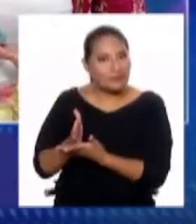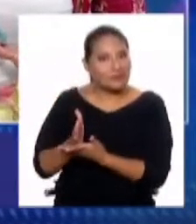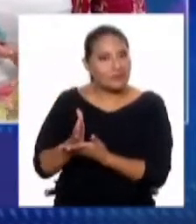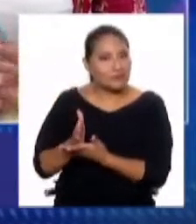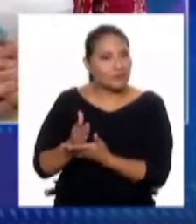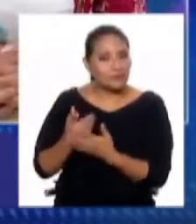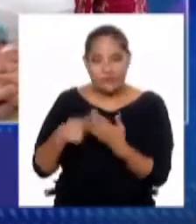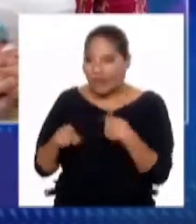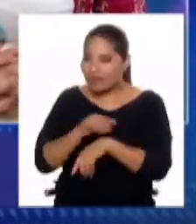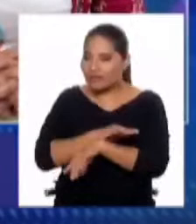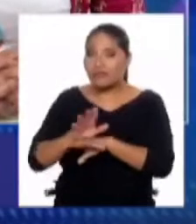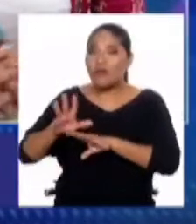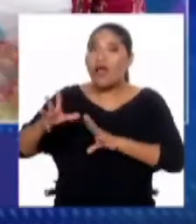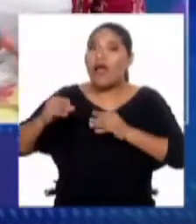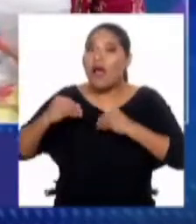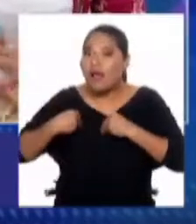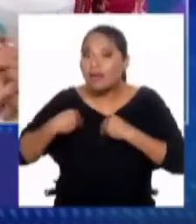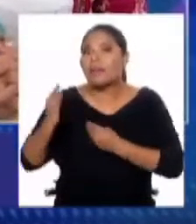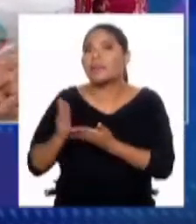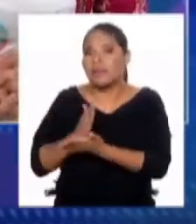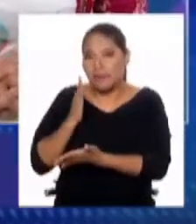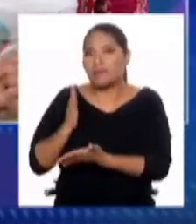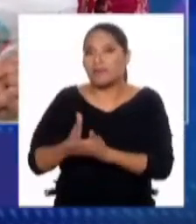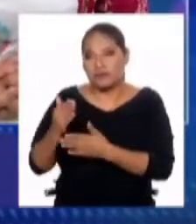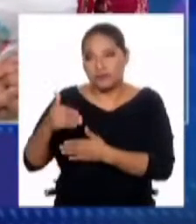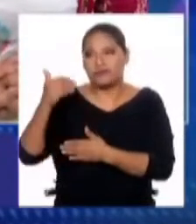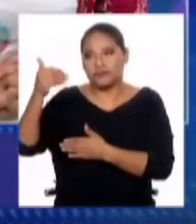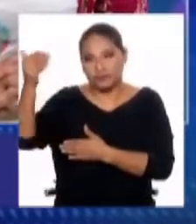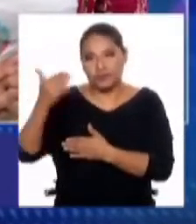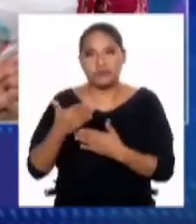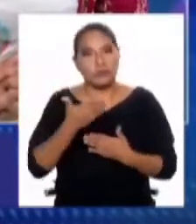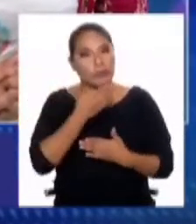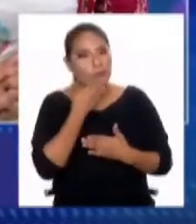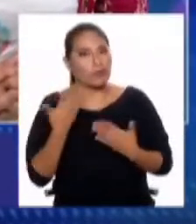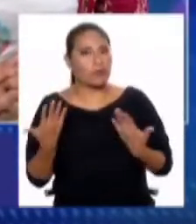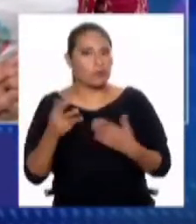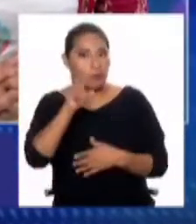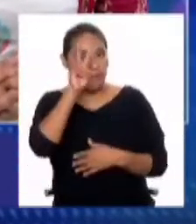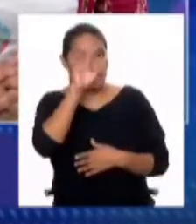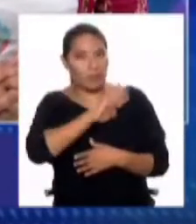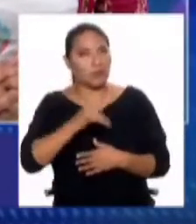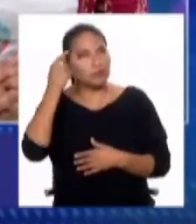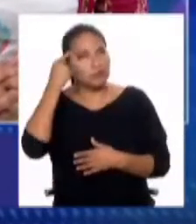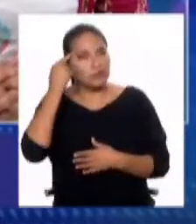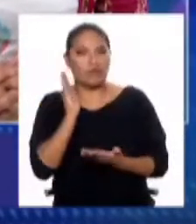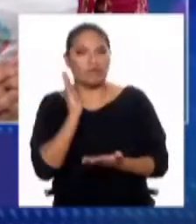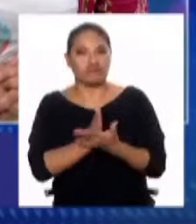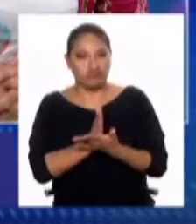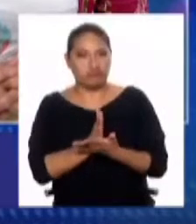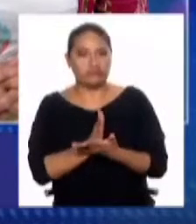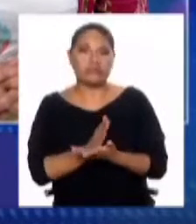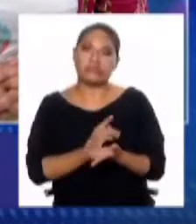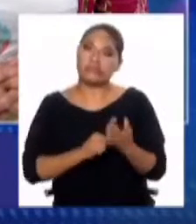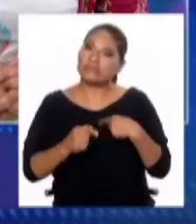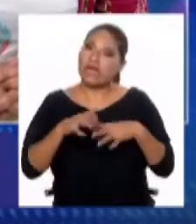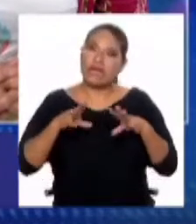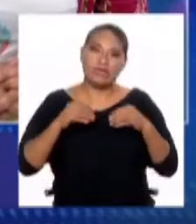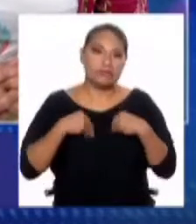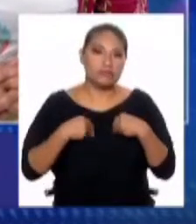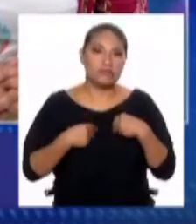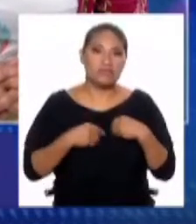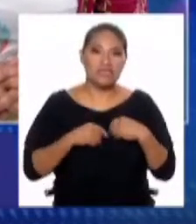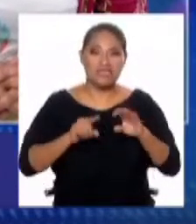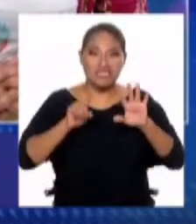no hay vuelta, se acabó la impunidad. Situación. Creo que eso cero. Sería lo mejor que le podría pasar al Perú. Y si eso es necesario, que 6